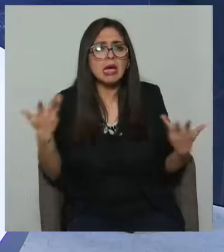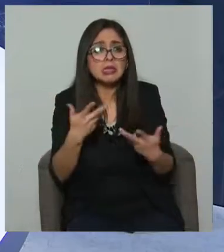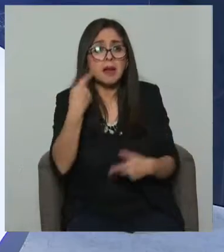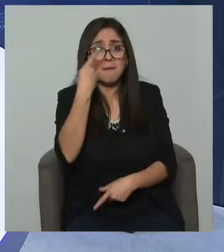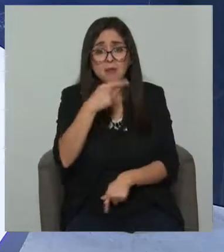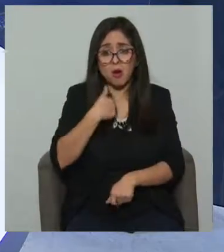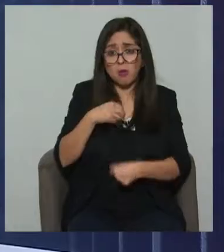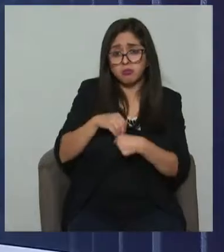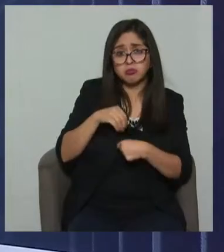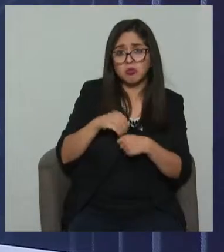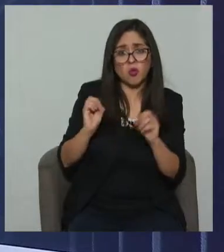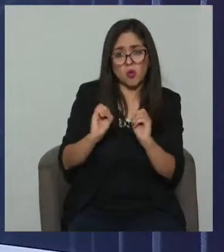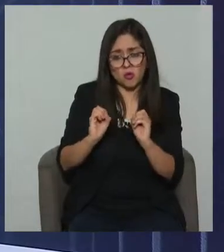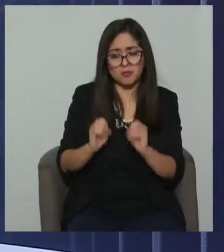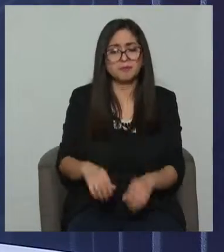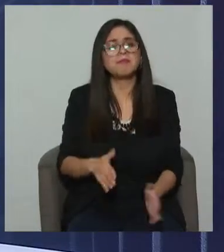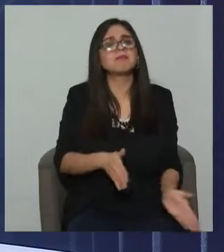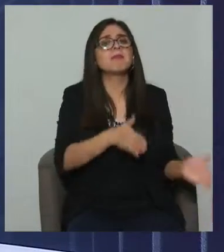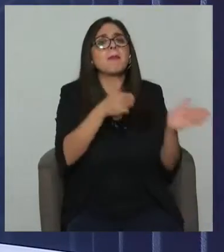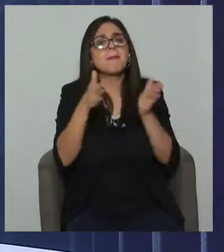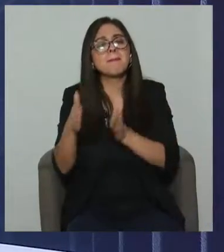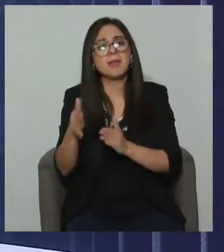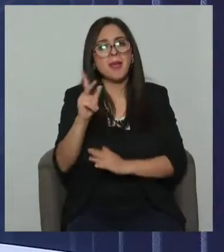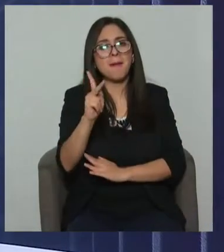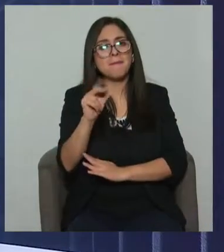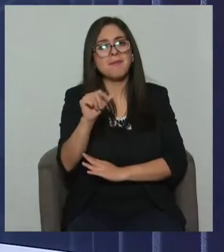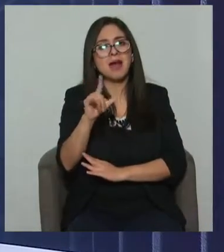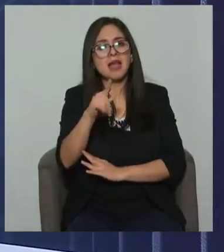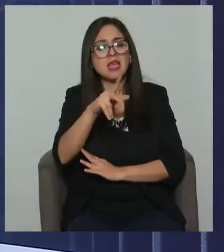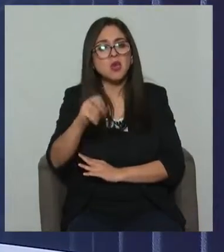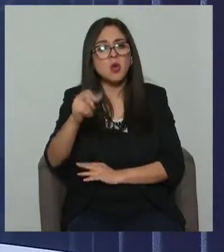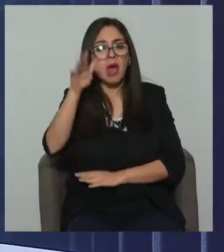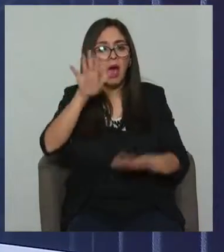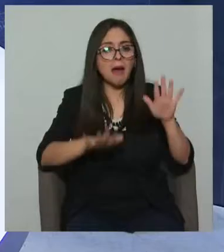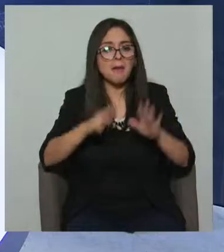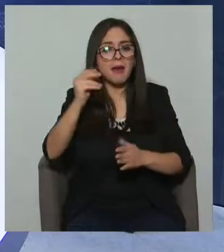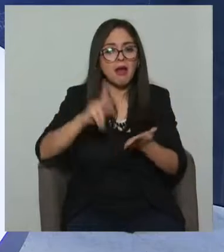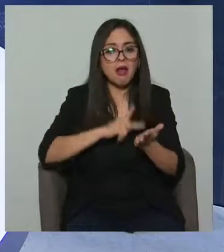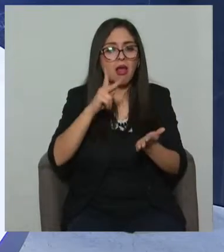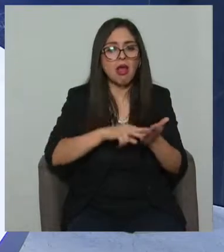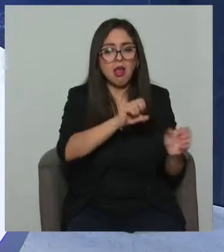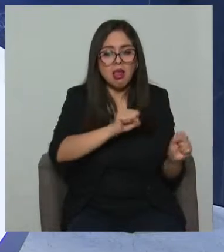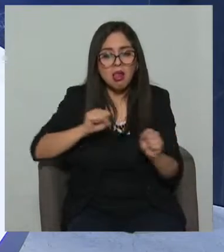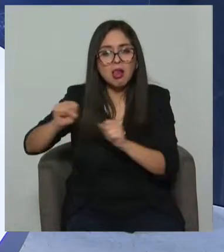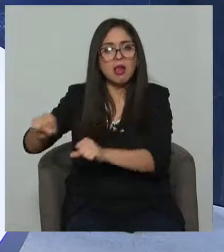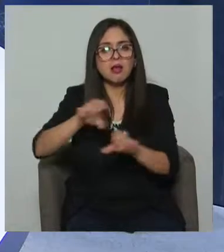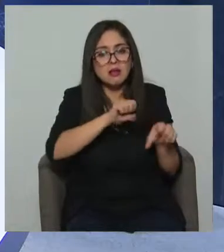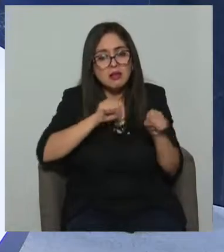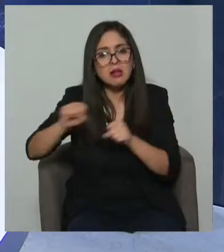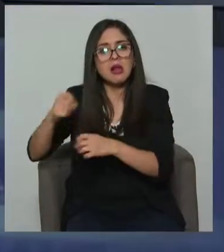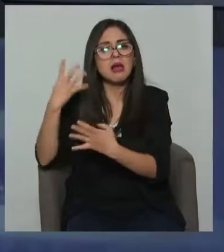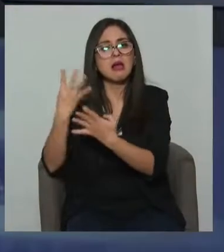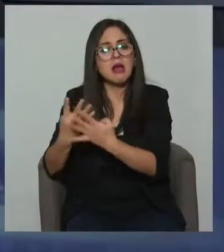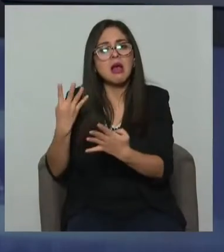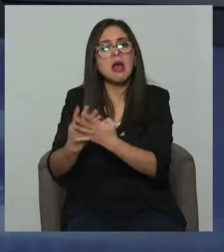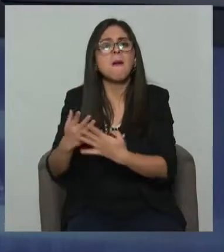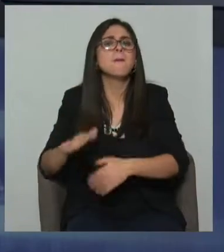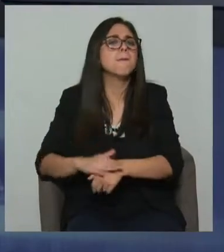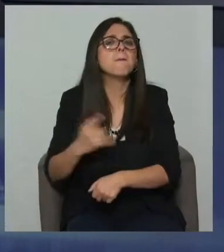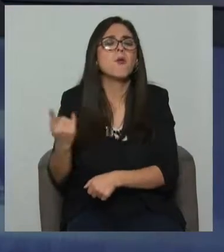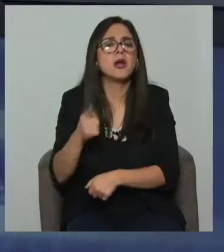estaba constantemente preso precisamente por sus intervenciones. Lo metían a la cárcel al hombre porque se